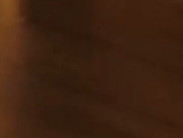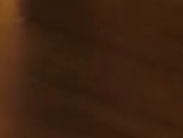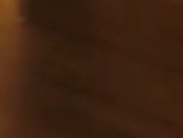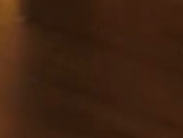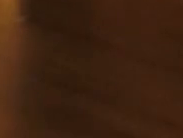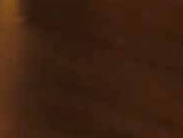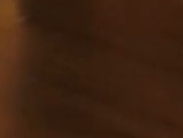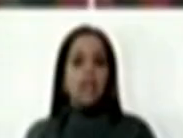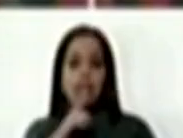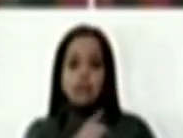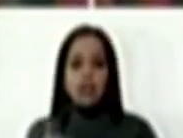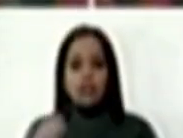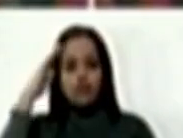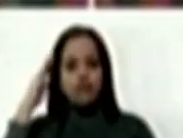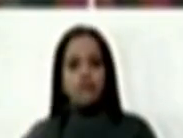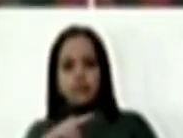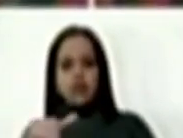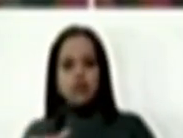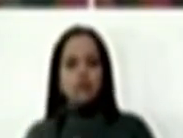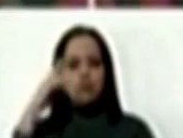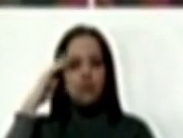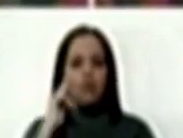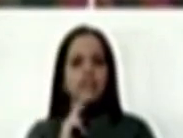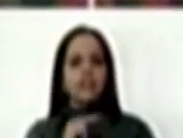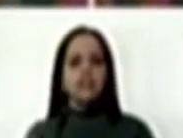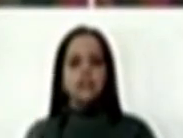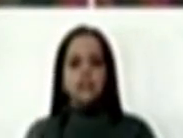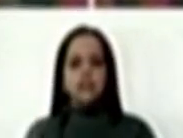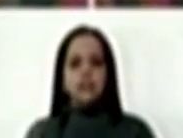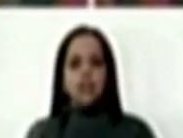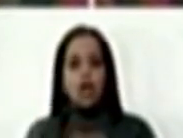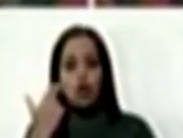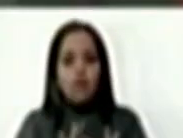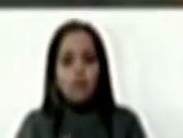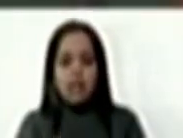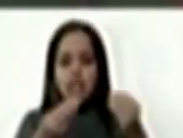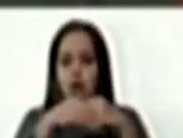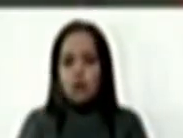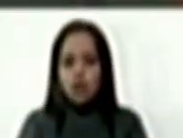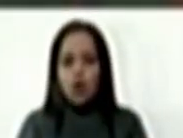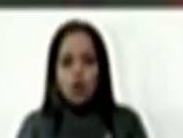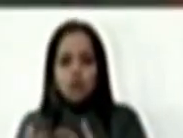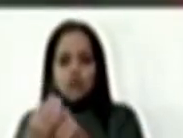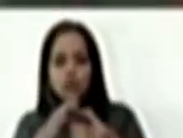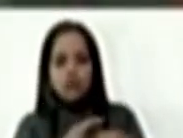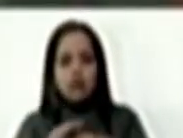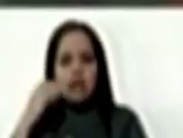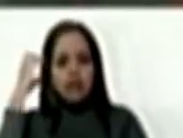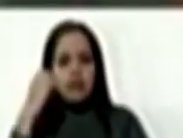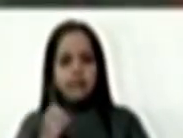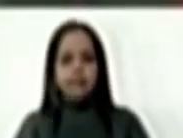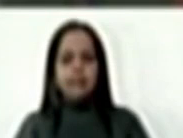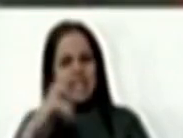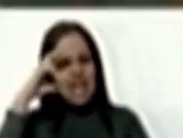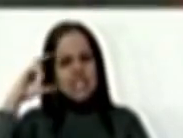no desconocido. El pasado mes de junio, Nicolás Maduro anunció por televisión que expulsaría a la embajadora del bloque